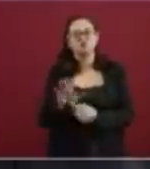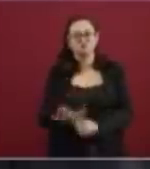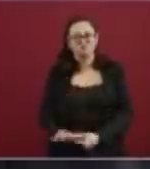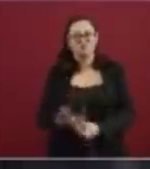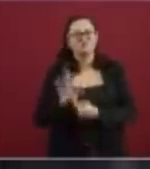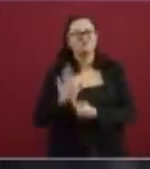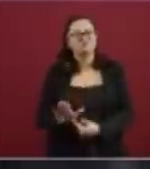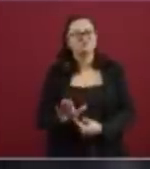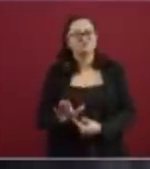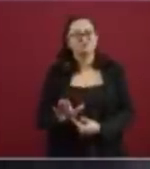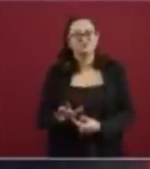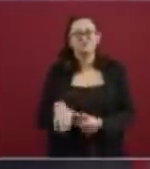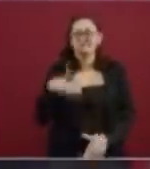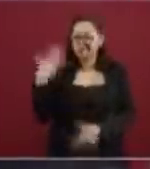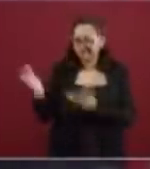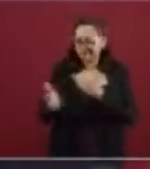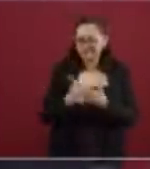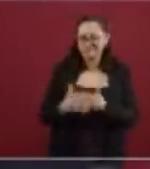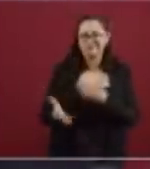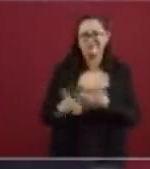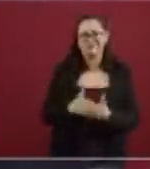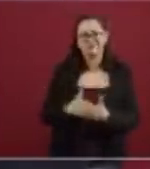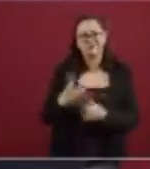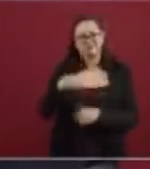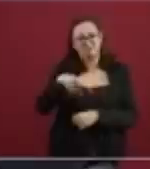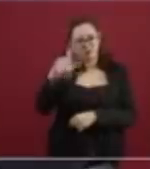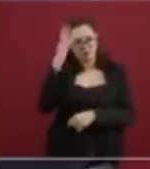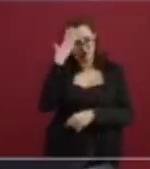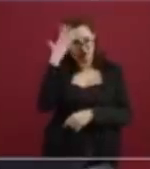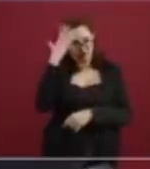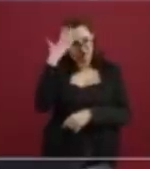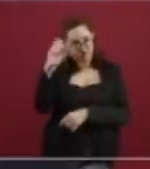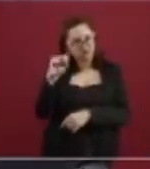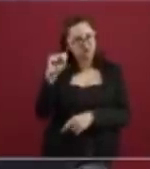corresponda elegir a sus dirigentes.